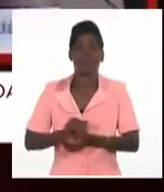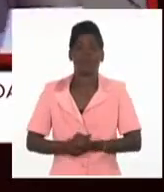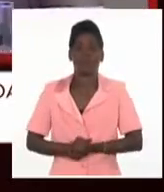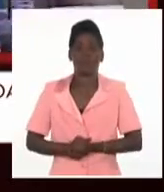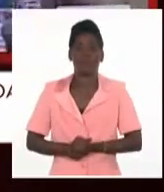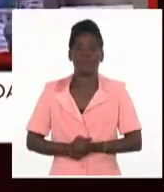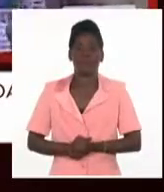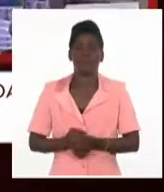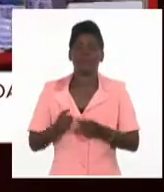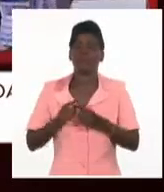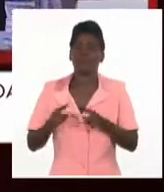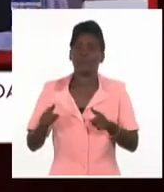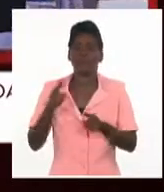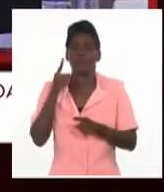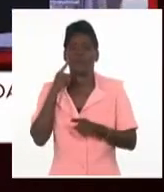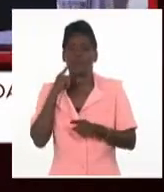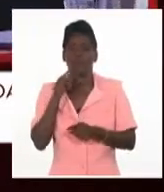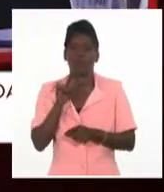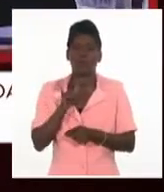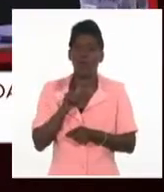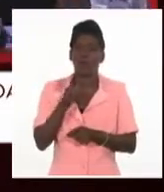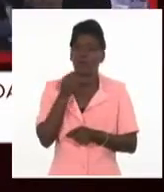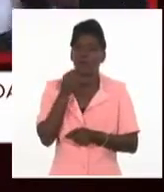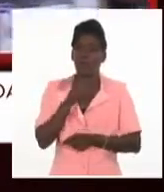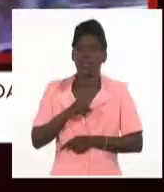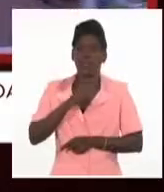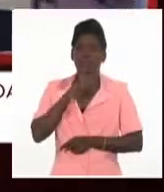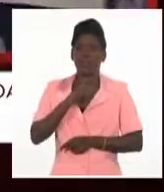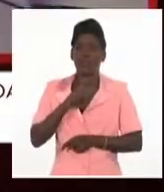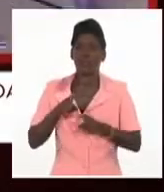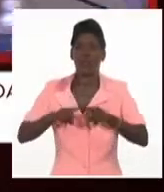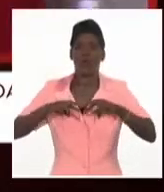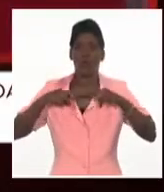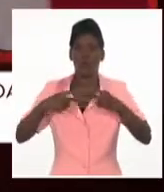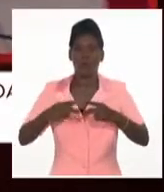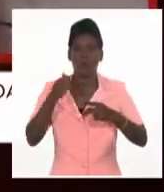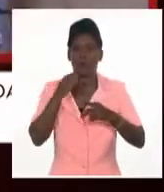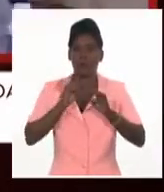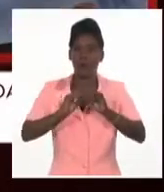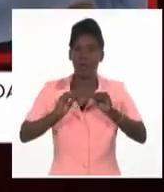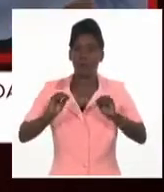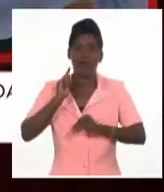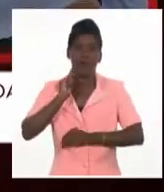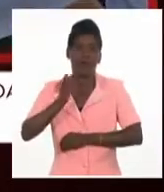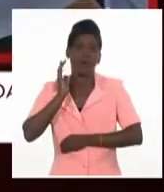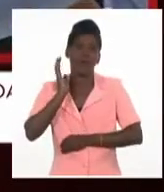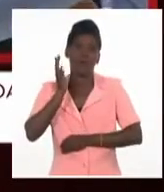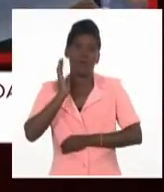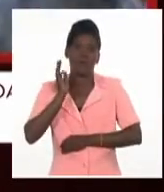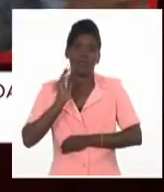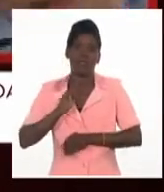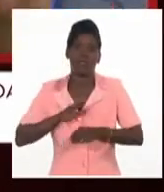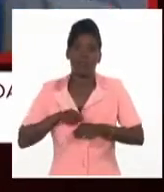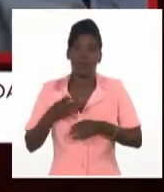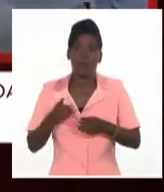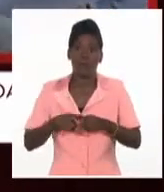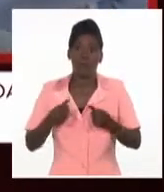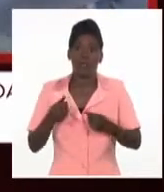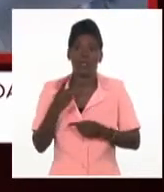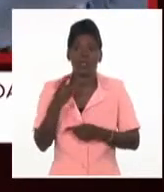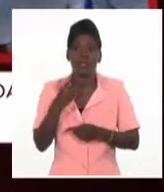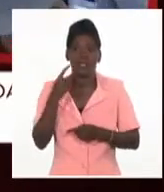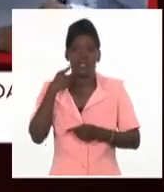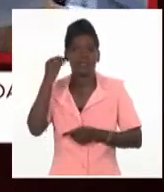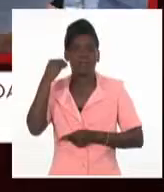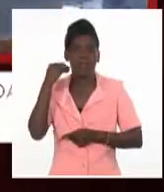hacían inevitable que se pudiera convocar una nueva conferencia donde se pasara revista a